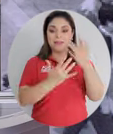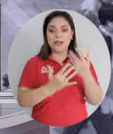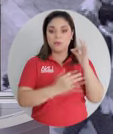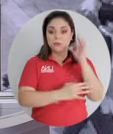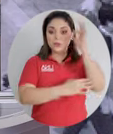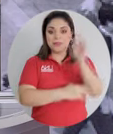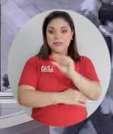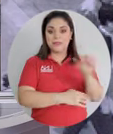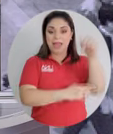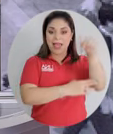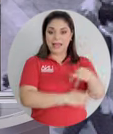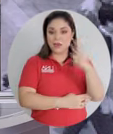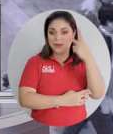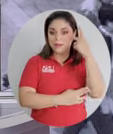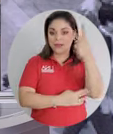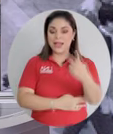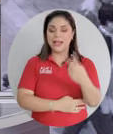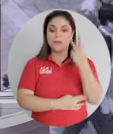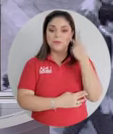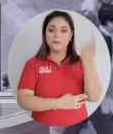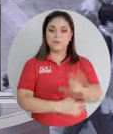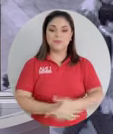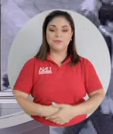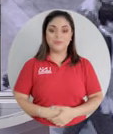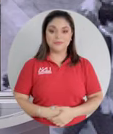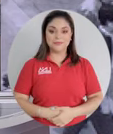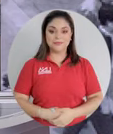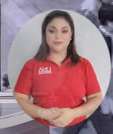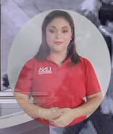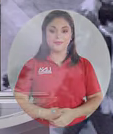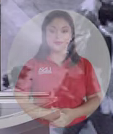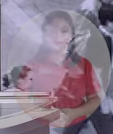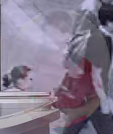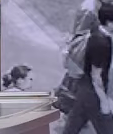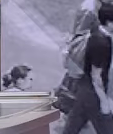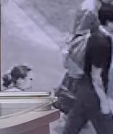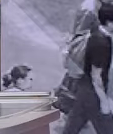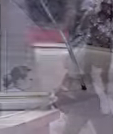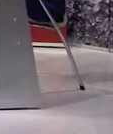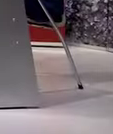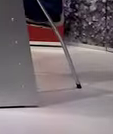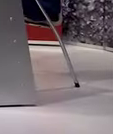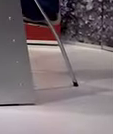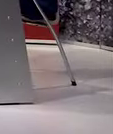acompañarnos esta semana. Les esperamos con más la próxima, aquí en Una Mirada. Hasta pronto.